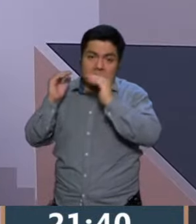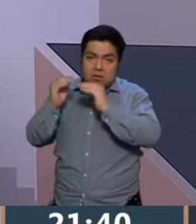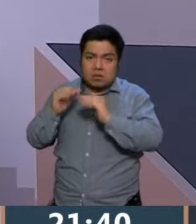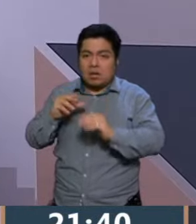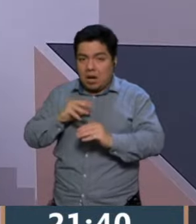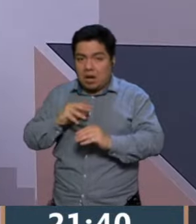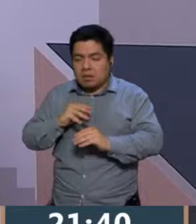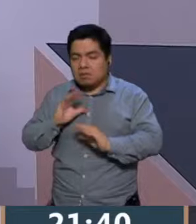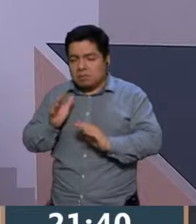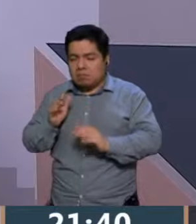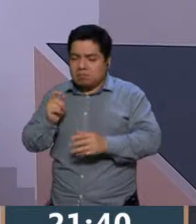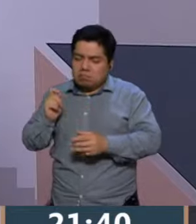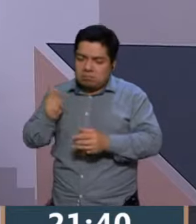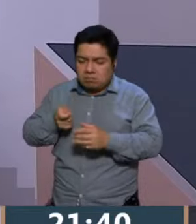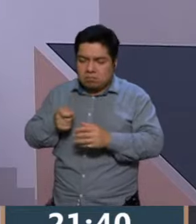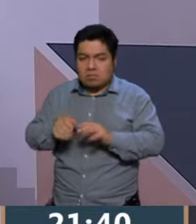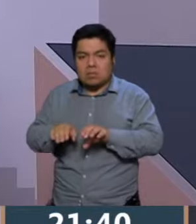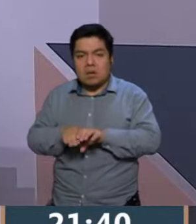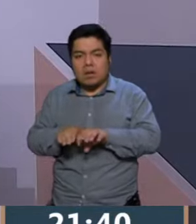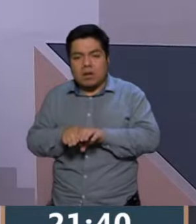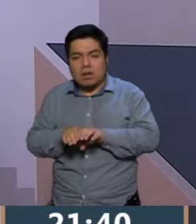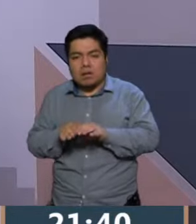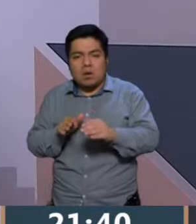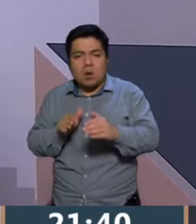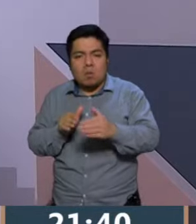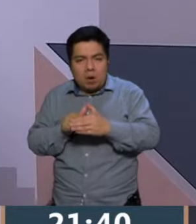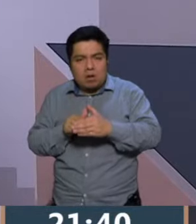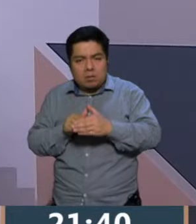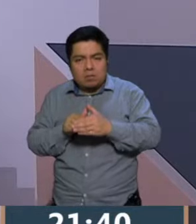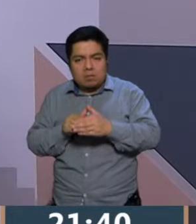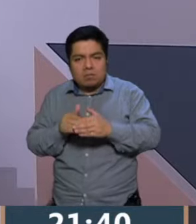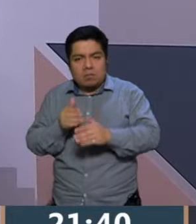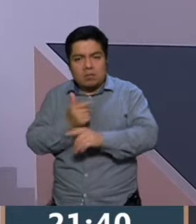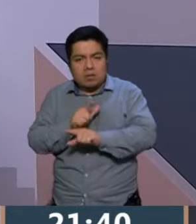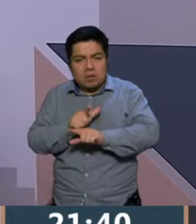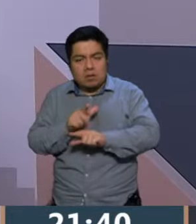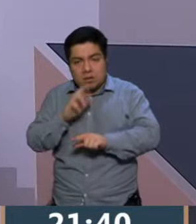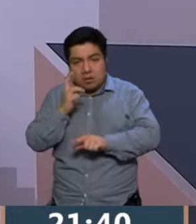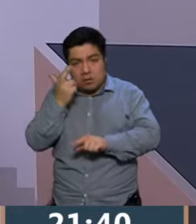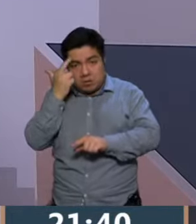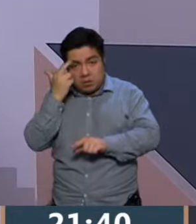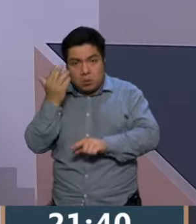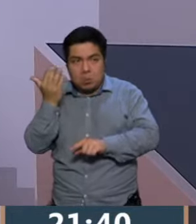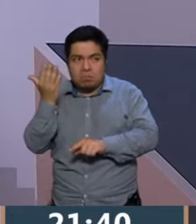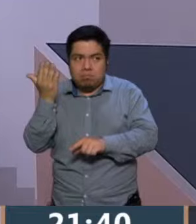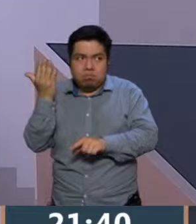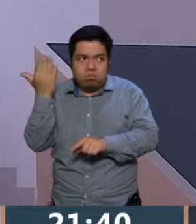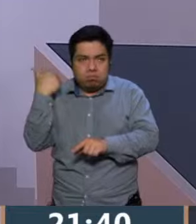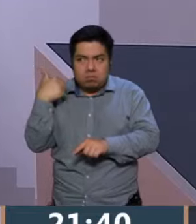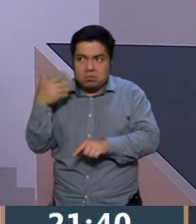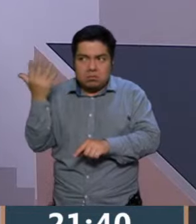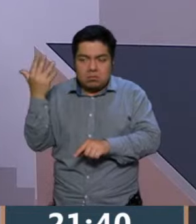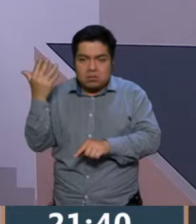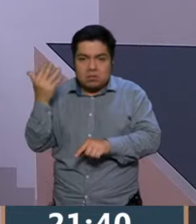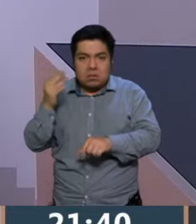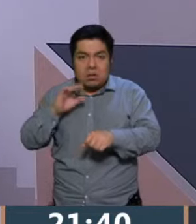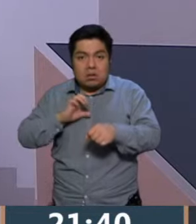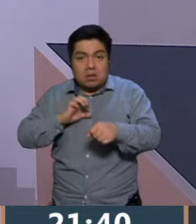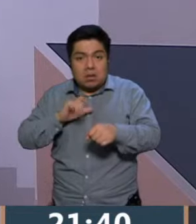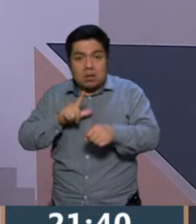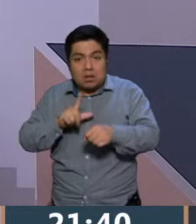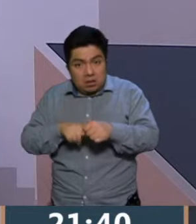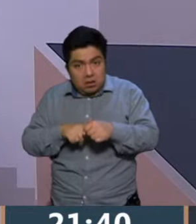en el cual sí se ha impuesto, digamos, límites a la libertad de expresión en el periodismo. Pero estos son casos, digamos, que especiales, en los